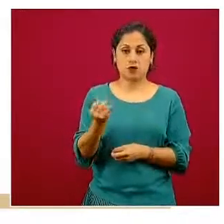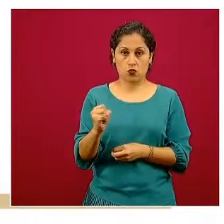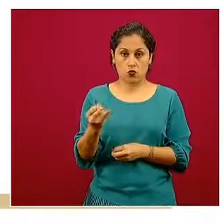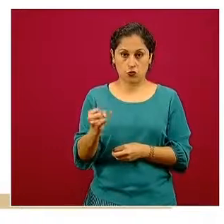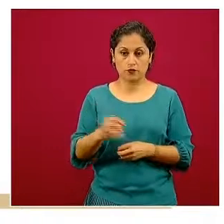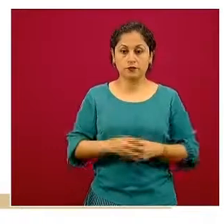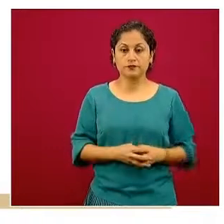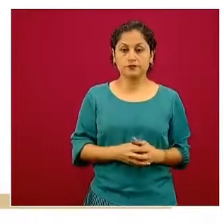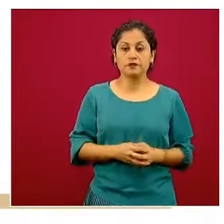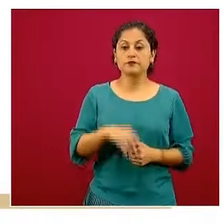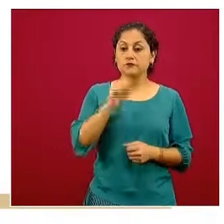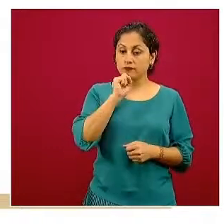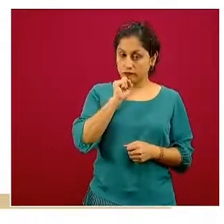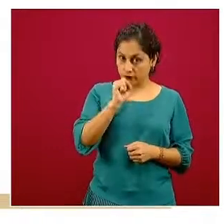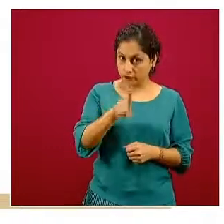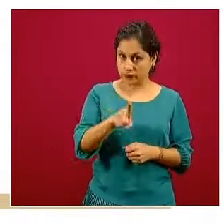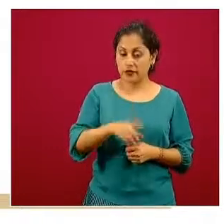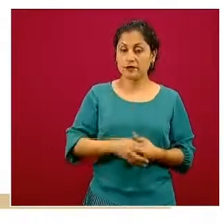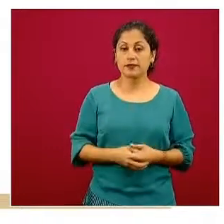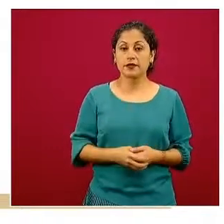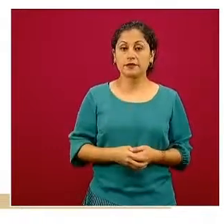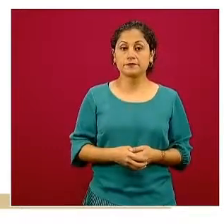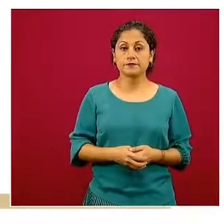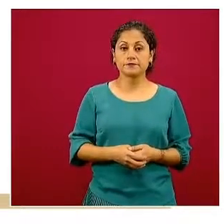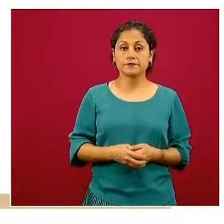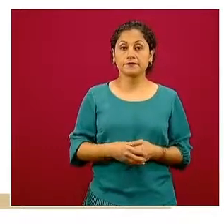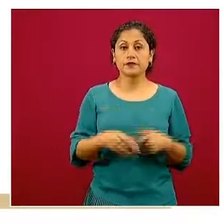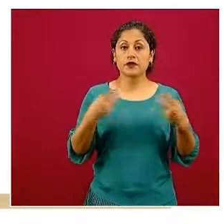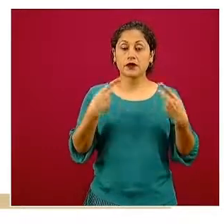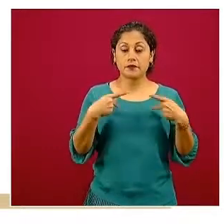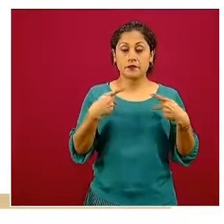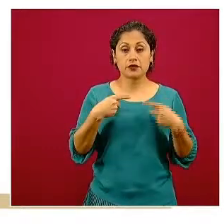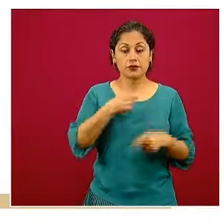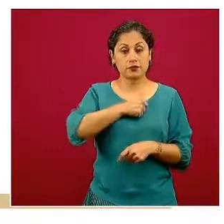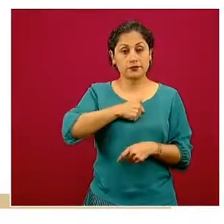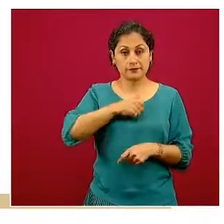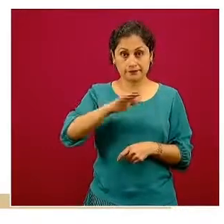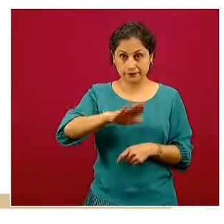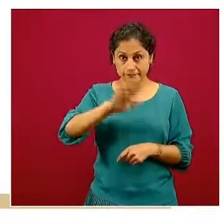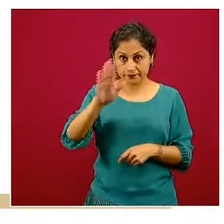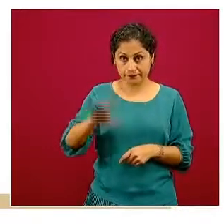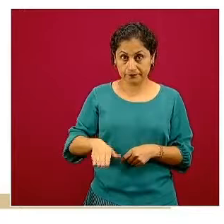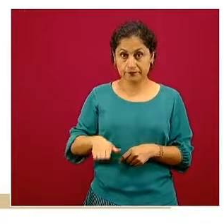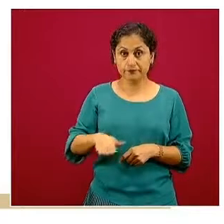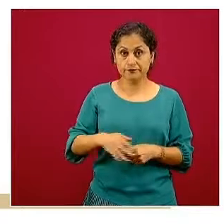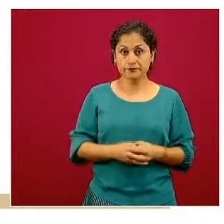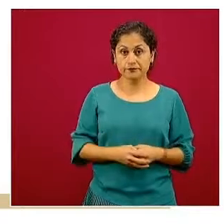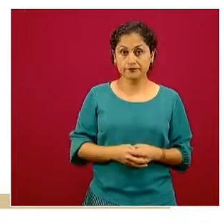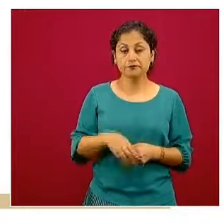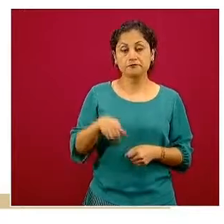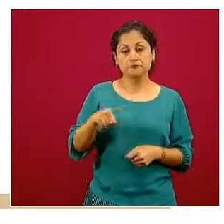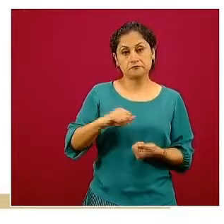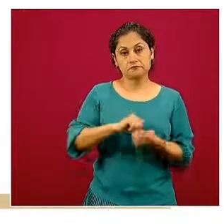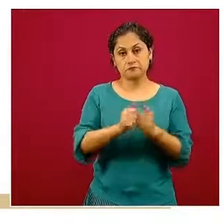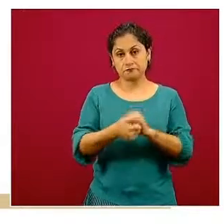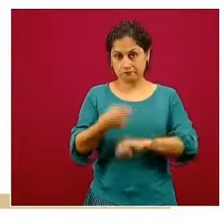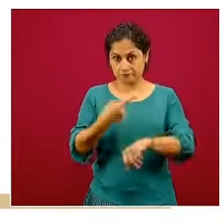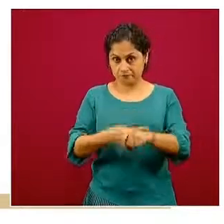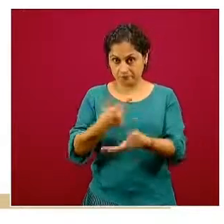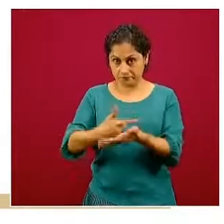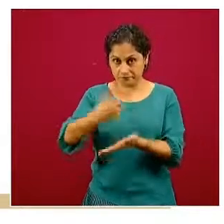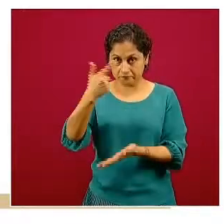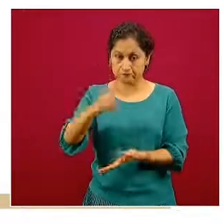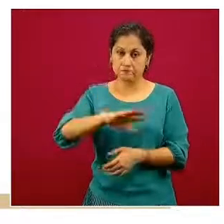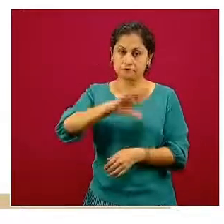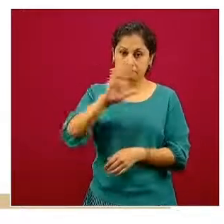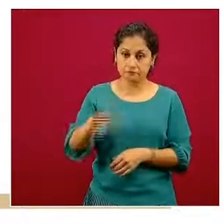también para el día de hoy se actualiza el número de las personas que lamentablemente han fallecido a consecuencia de la enfermedad, que el día de hoy son